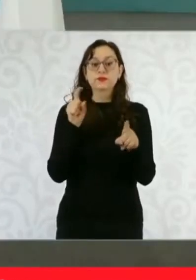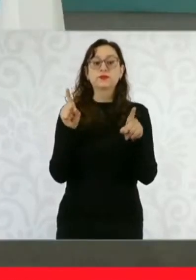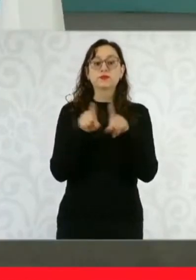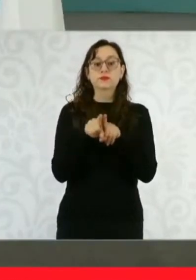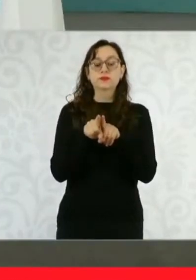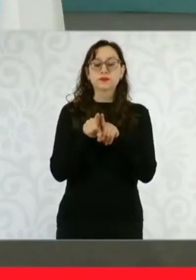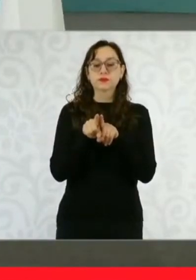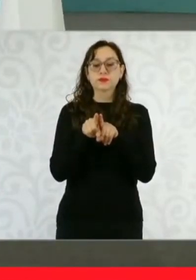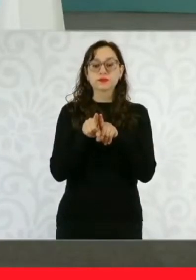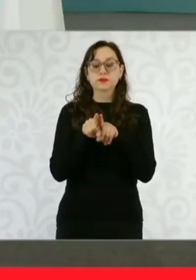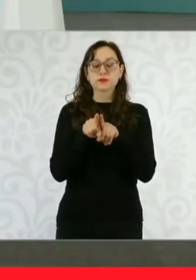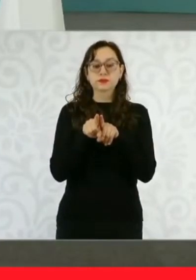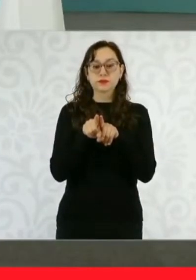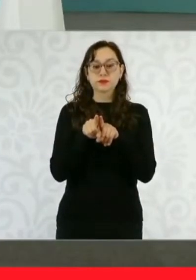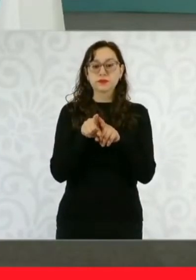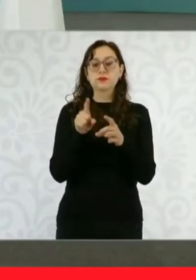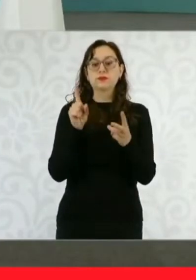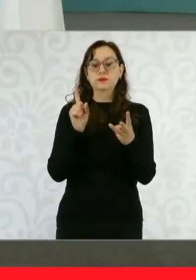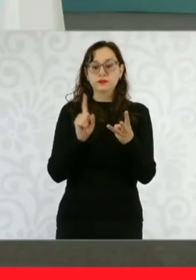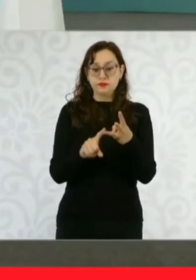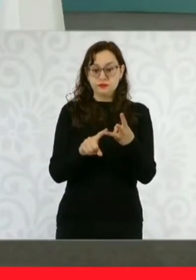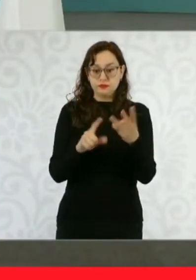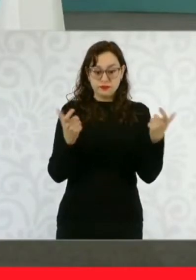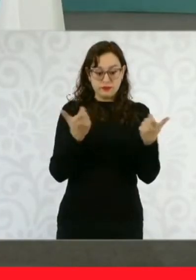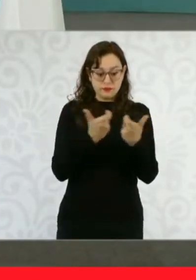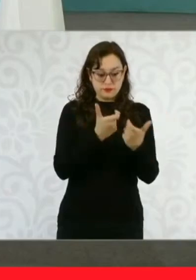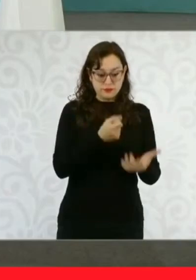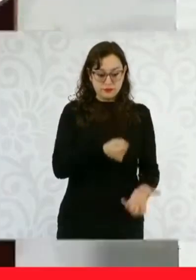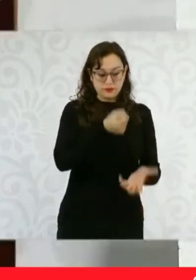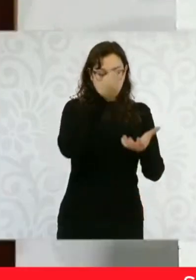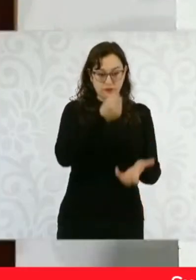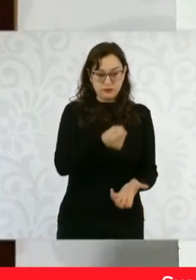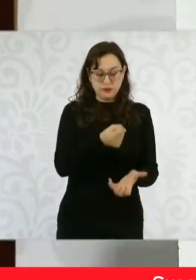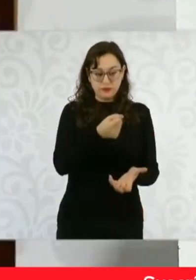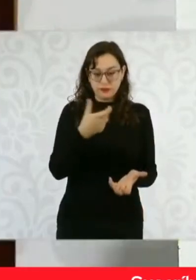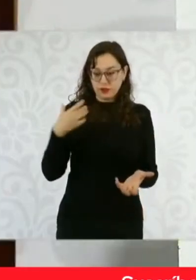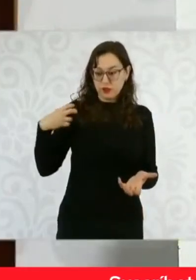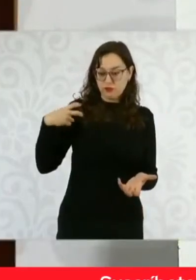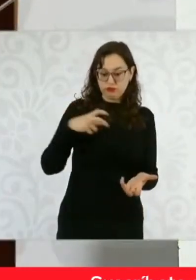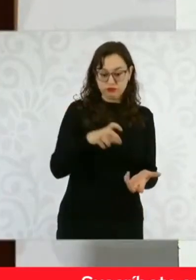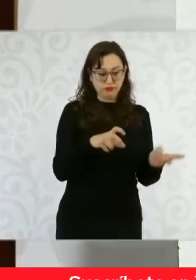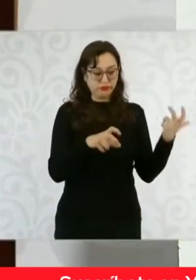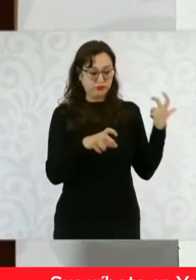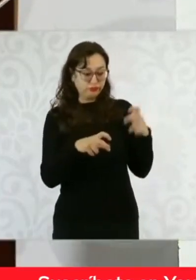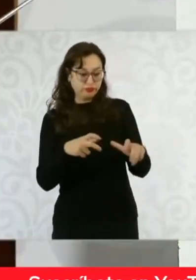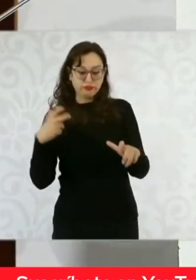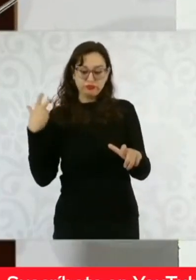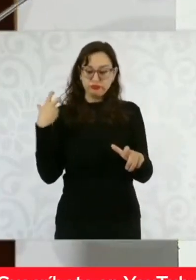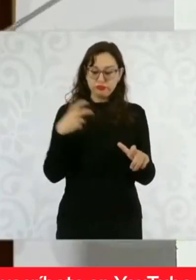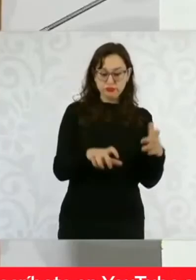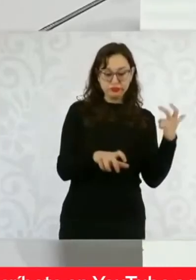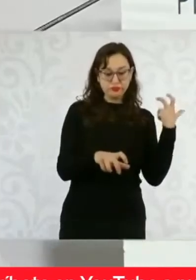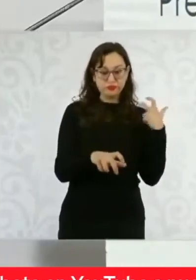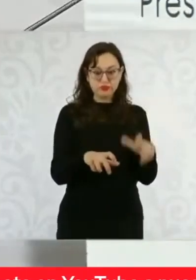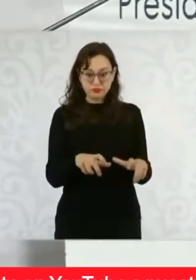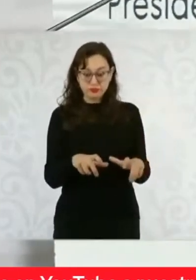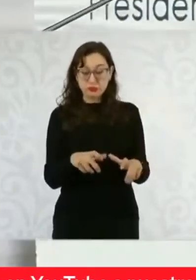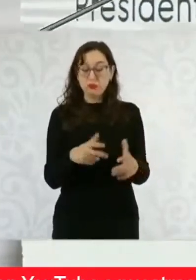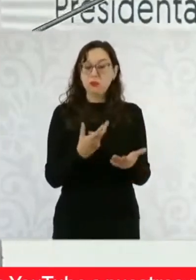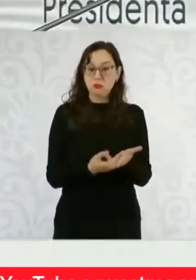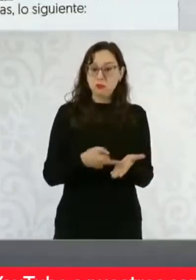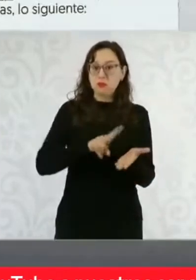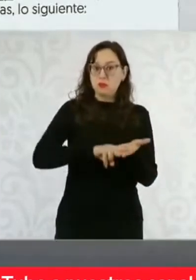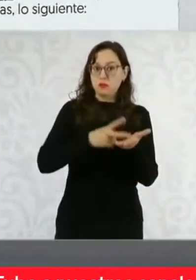trabajadores, pues los recursos del Fondo de Vivienda aumentaron más de 5 veces, al pasar de